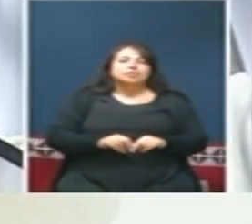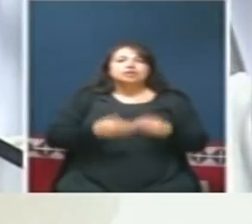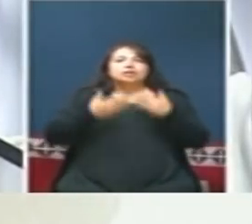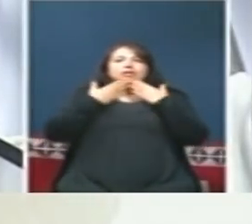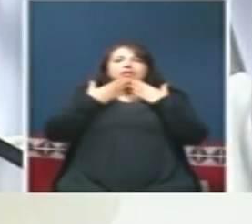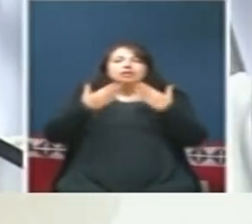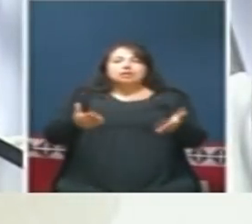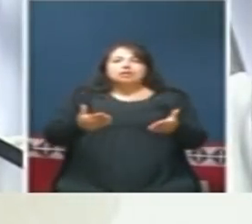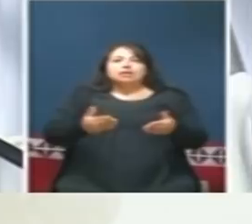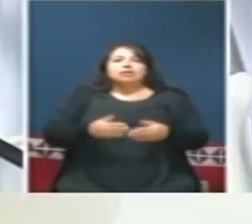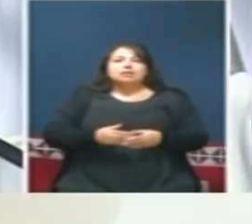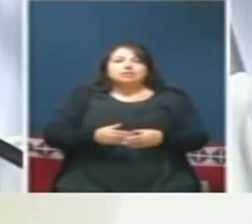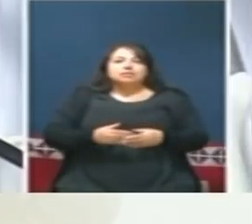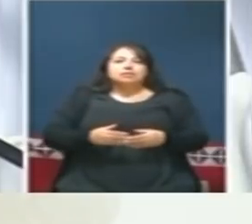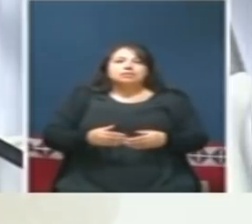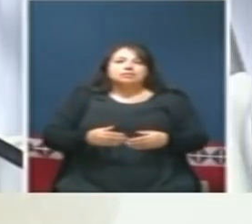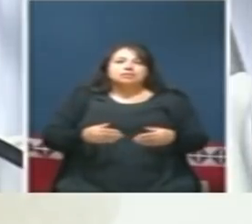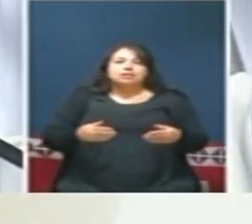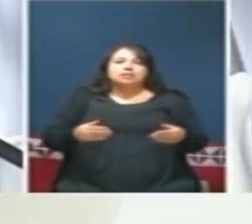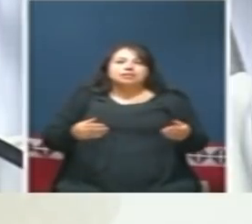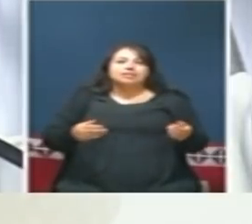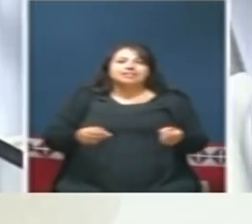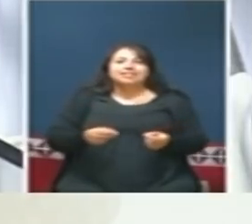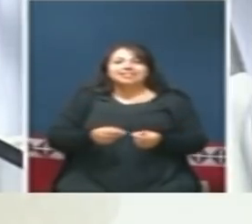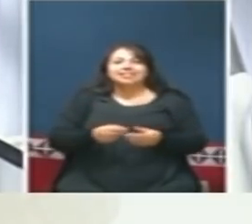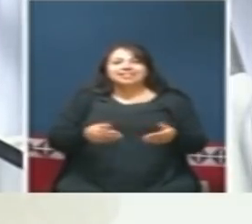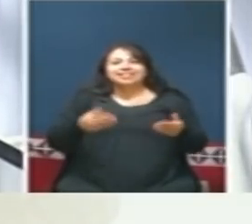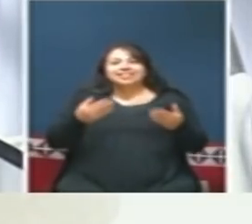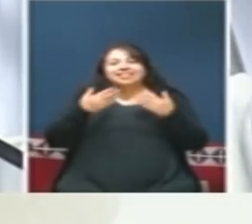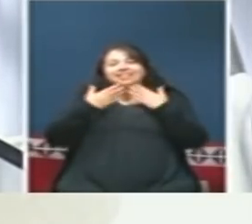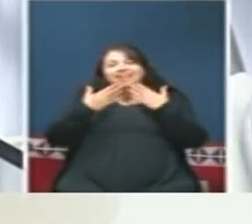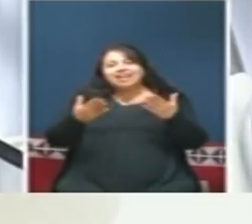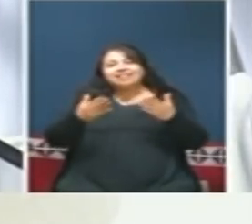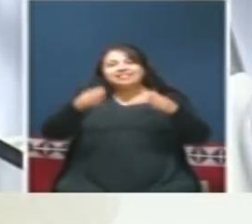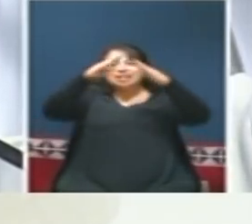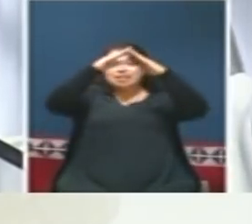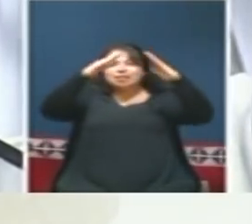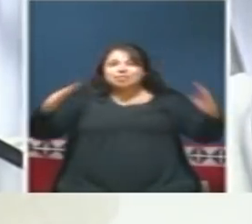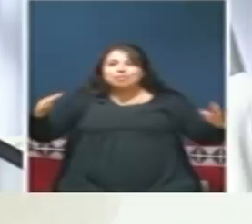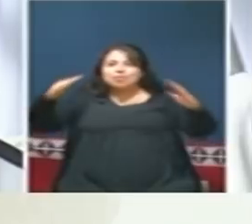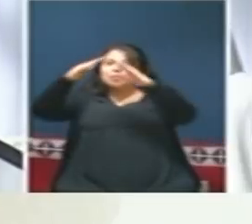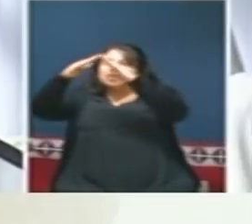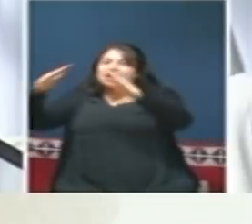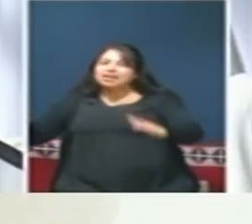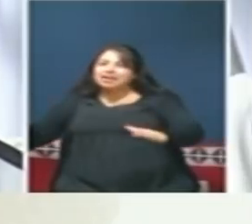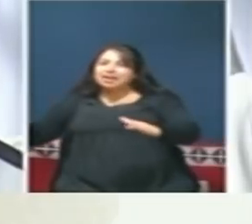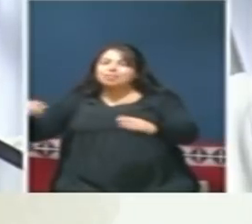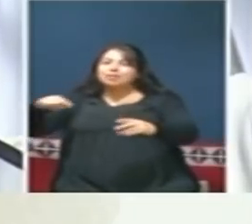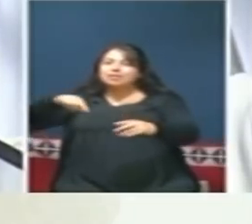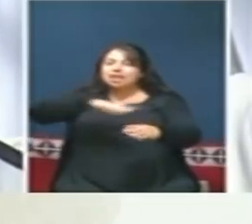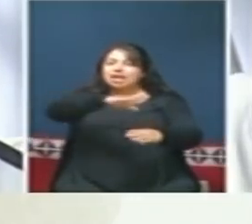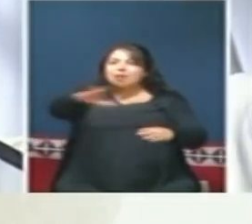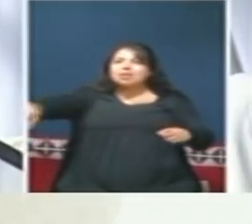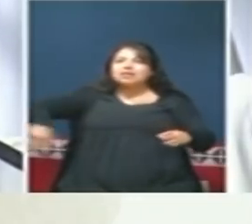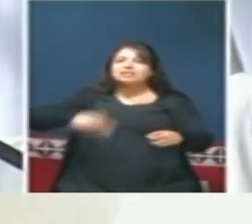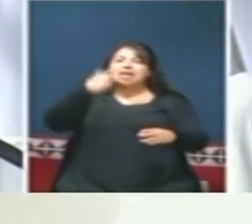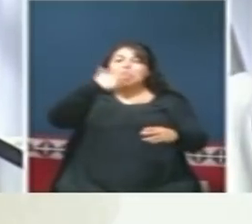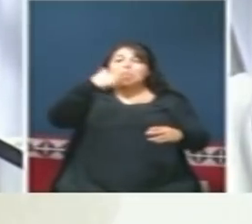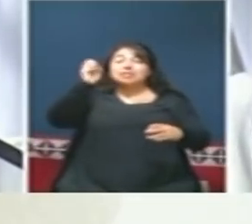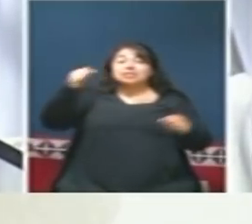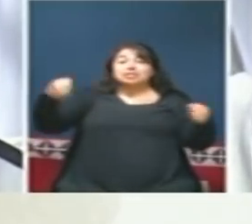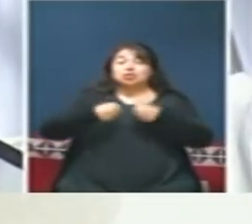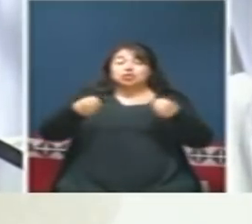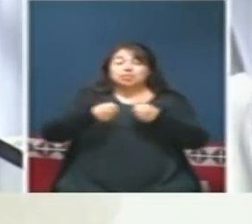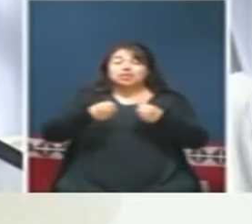Gracias a los que han preparado esta propuesta tan linda de las cuatro carpas en las plazas durante esta semana previa, donde